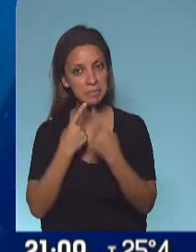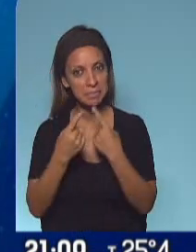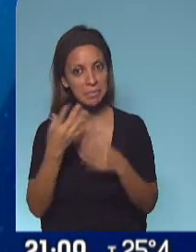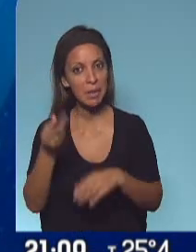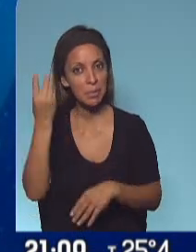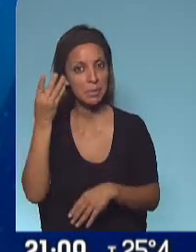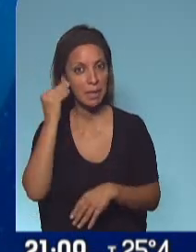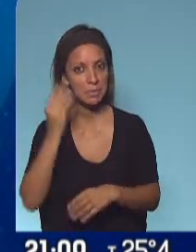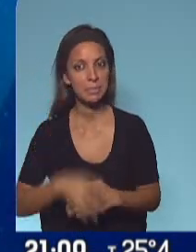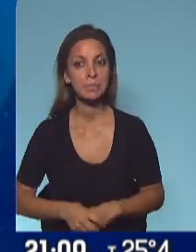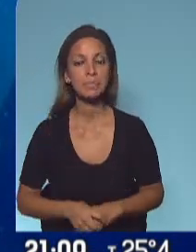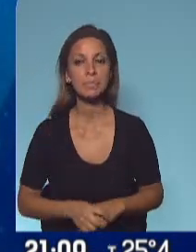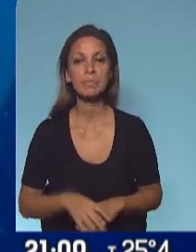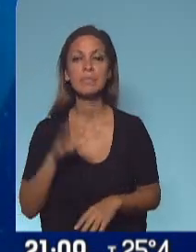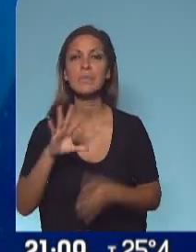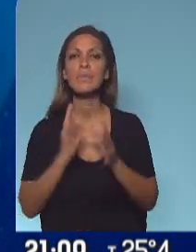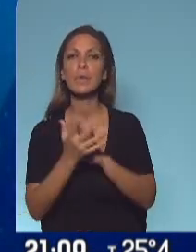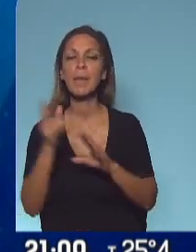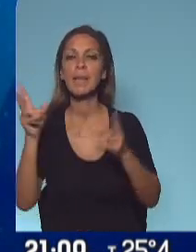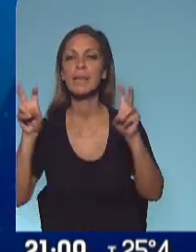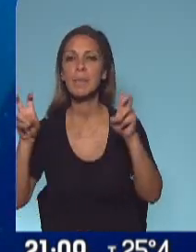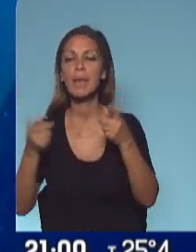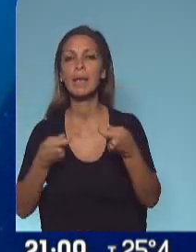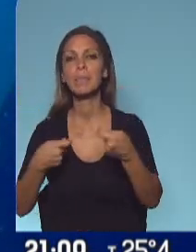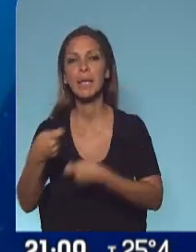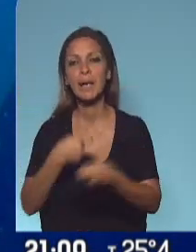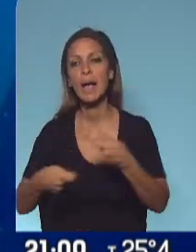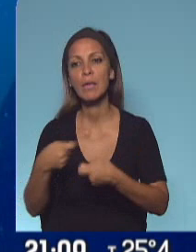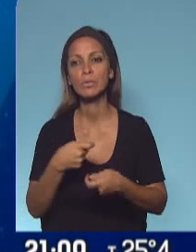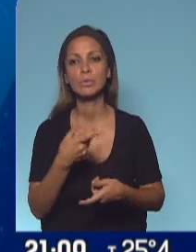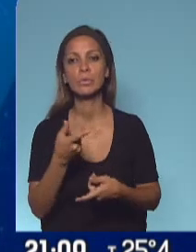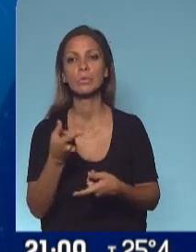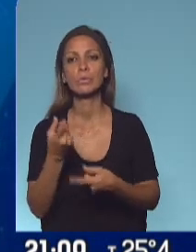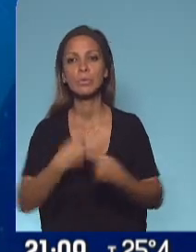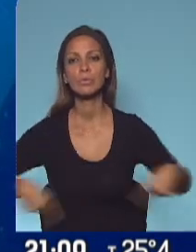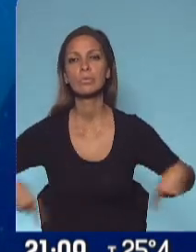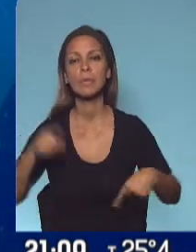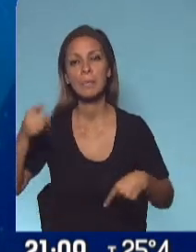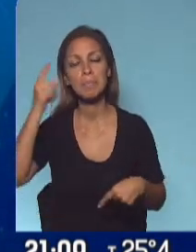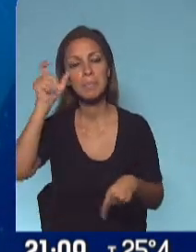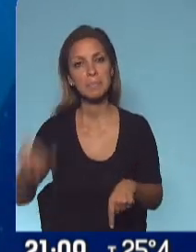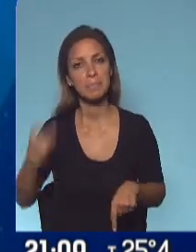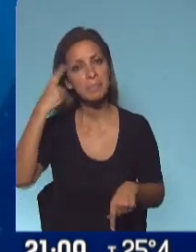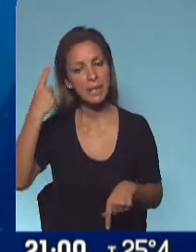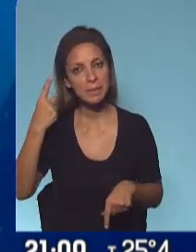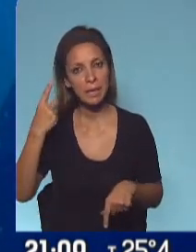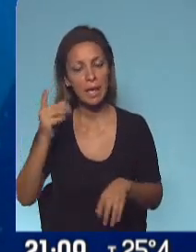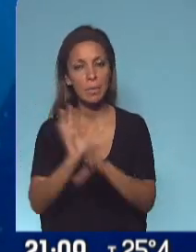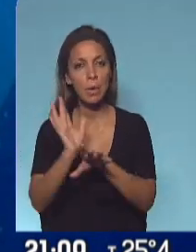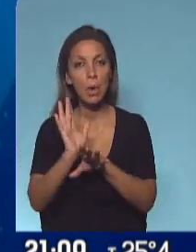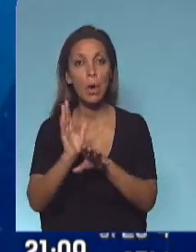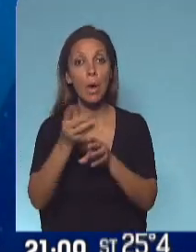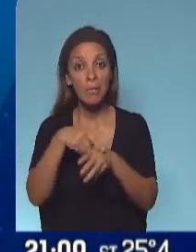escuchemos. Se mete en los mercados, naturalmente, se mete en lo que él cree que puede ser el día después,